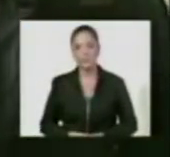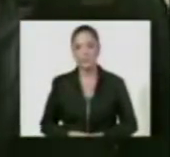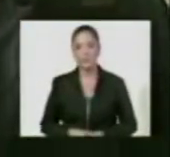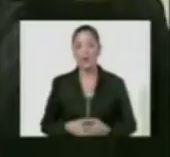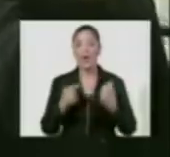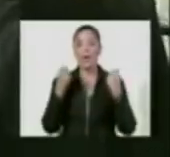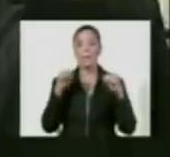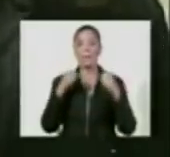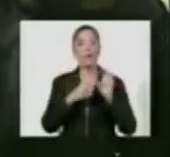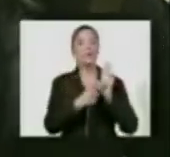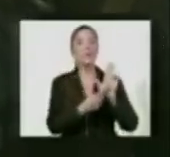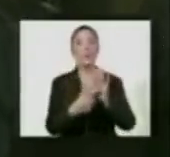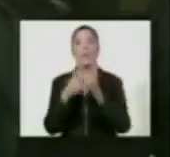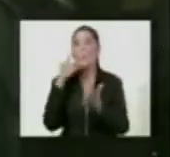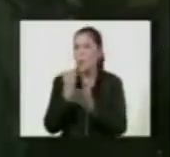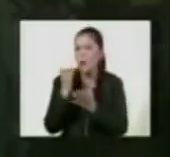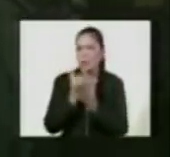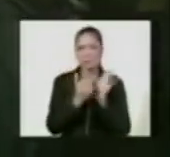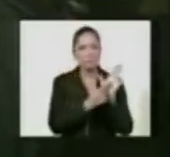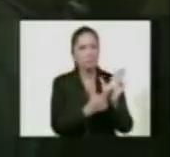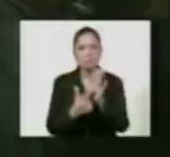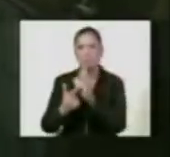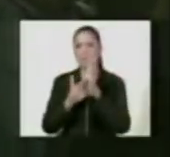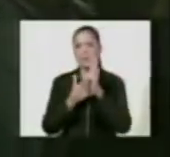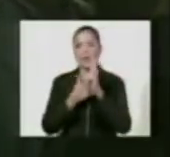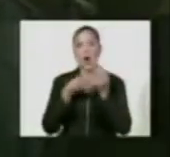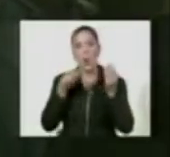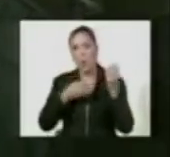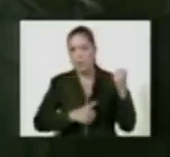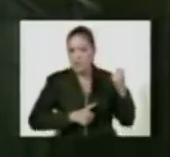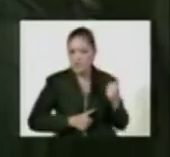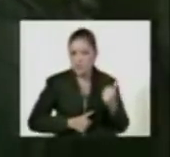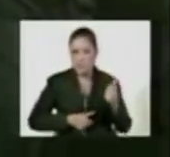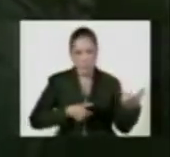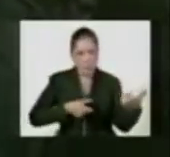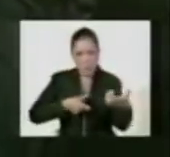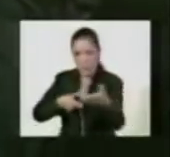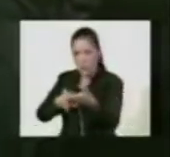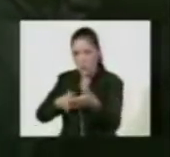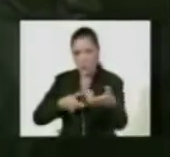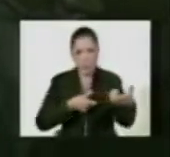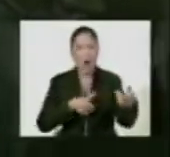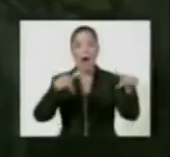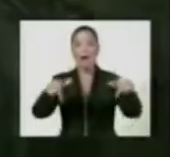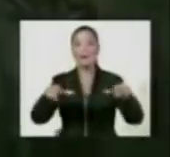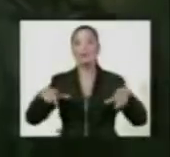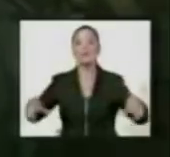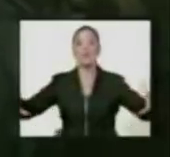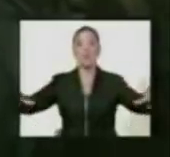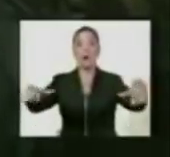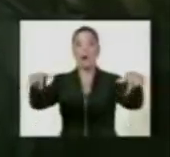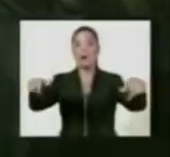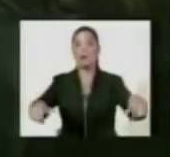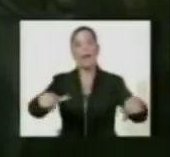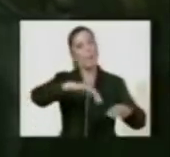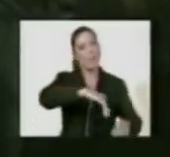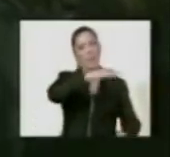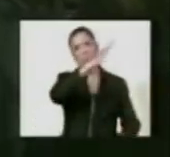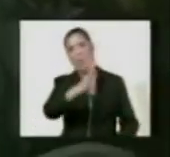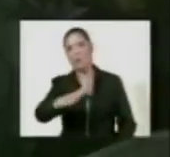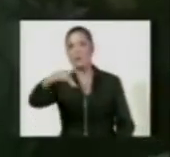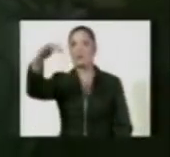ejercicio de demostración de combate y uso de armamento en este polígono de esta montaña